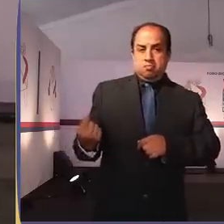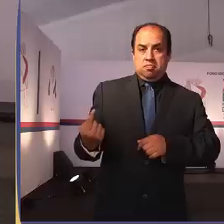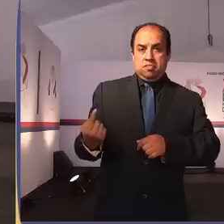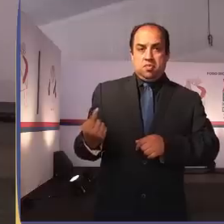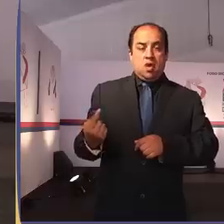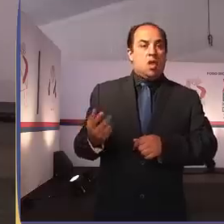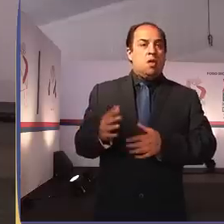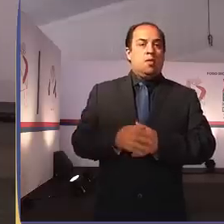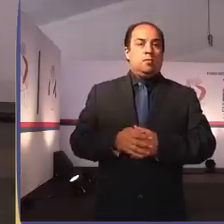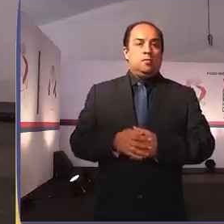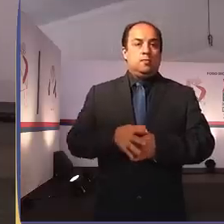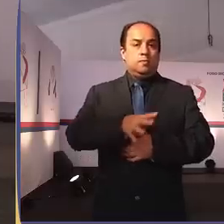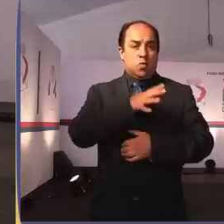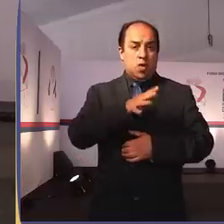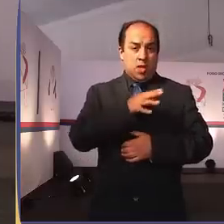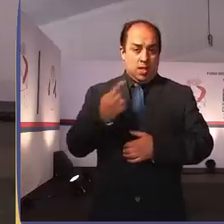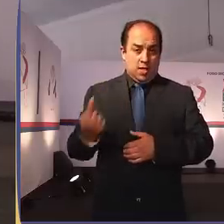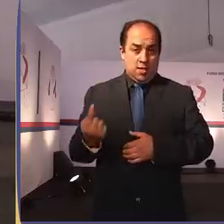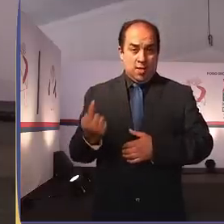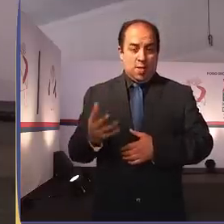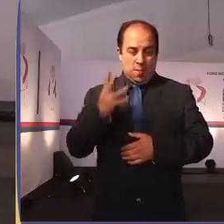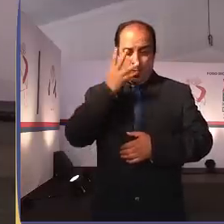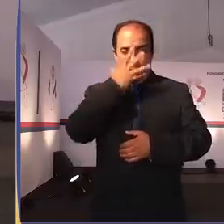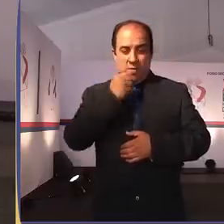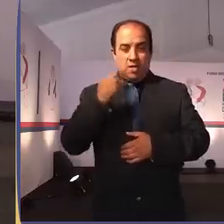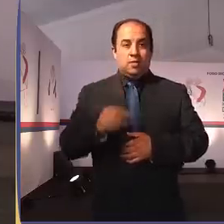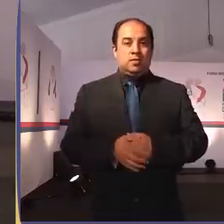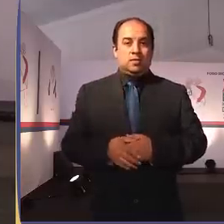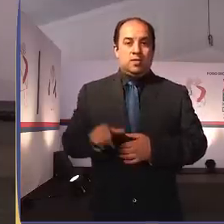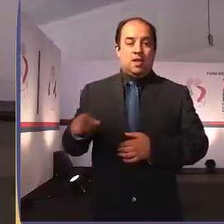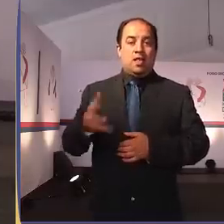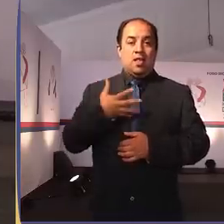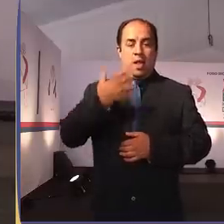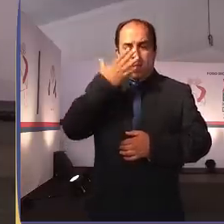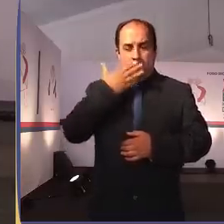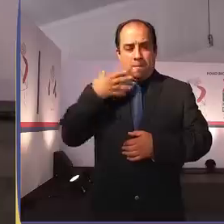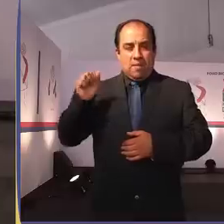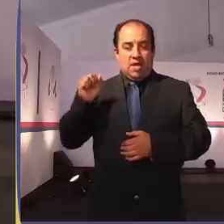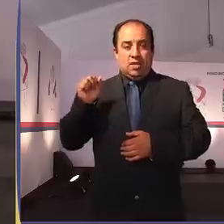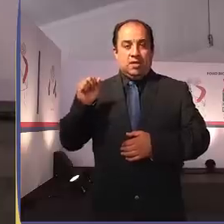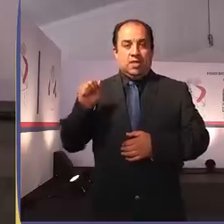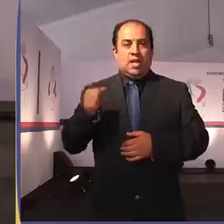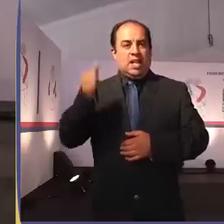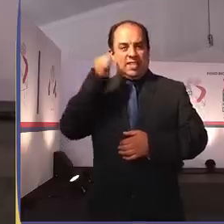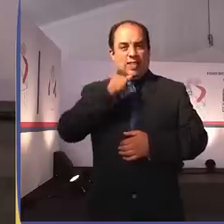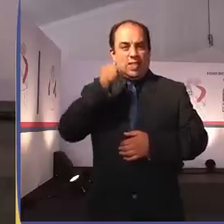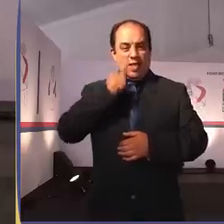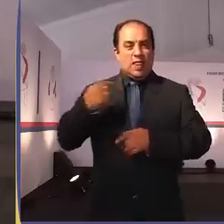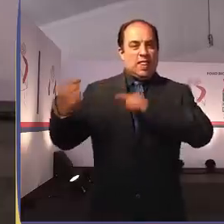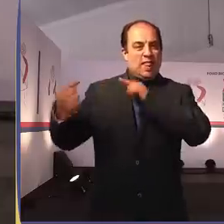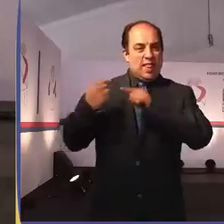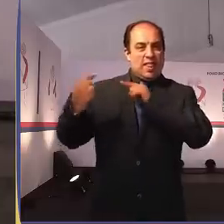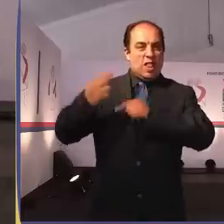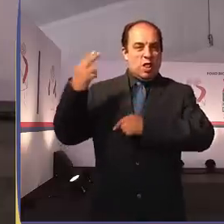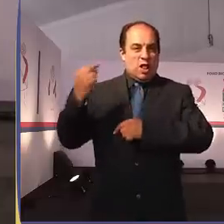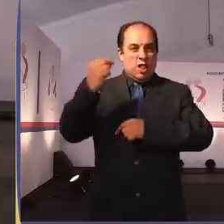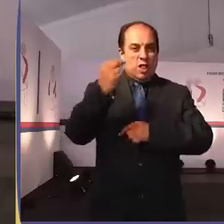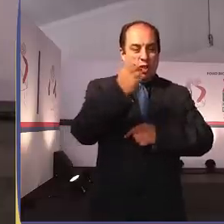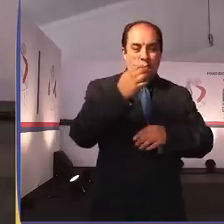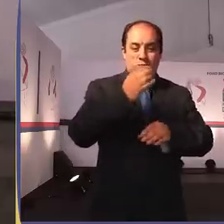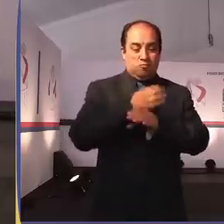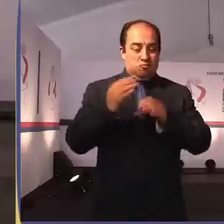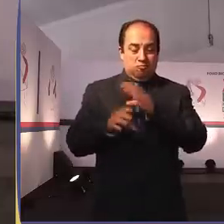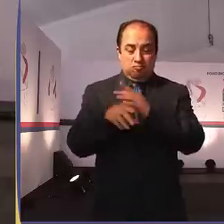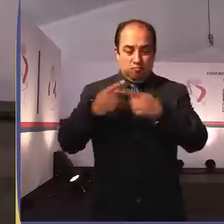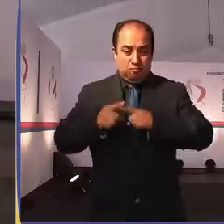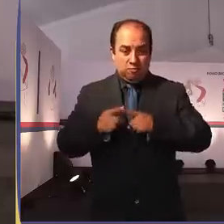güerita y entrañable, dotada de las mayores habilidades para llevarte la contraria por cualquier cosa,